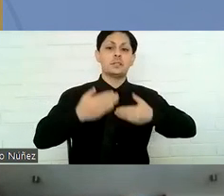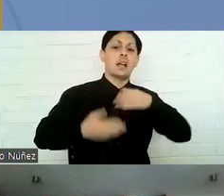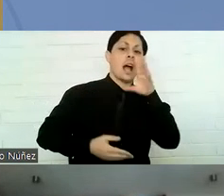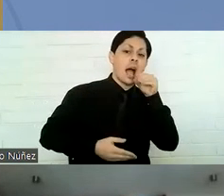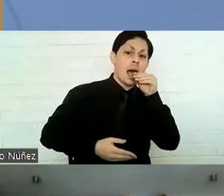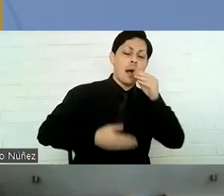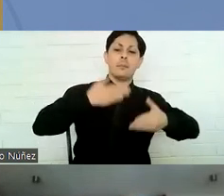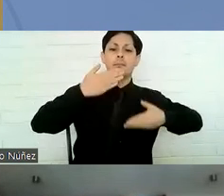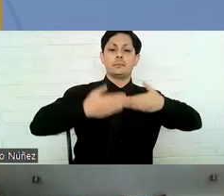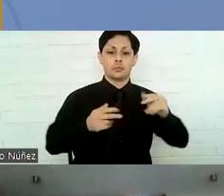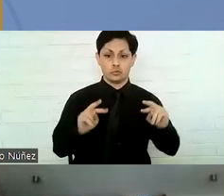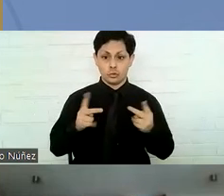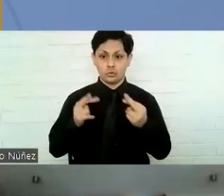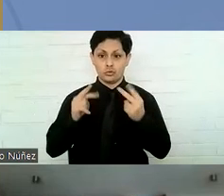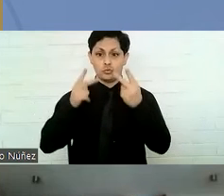ya bien